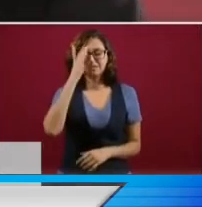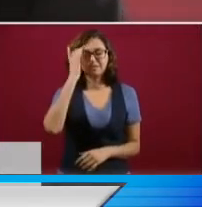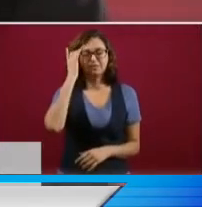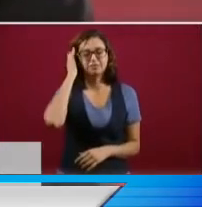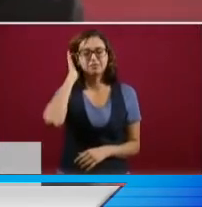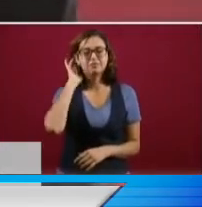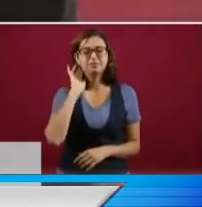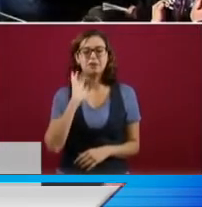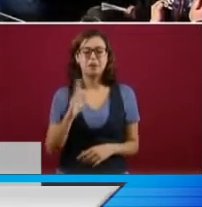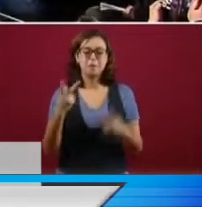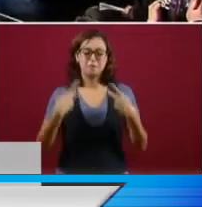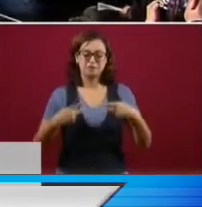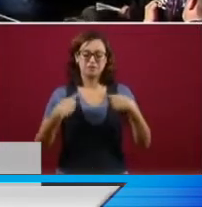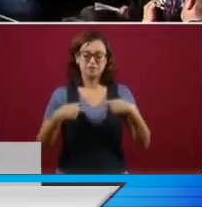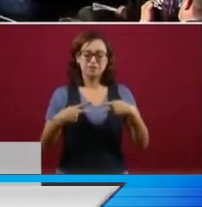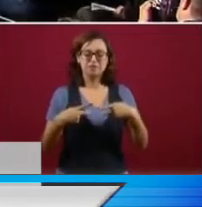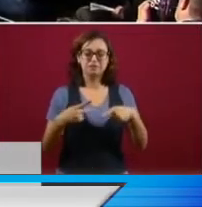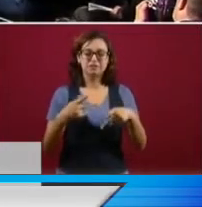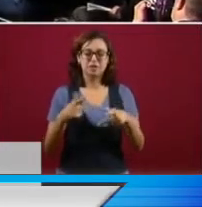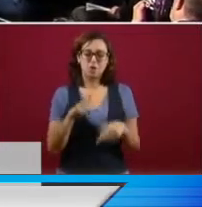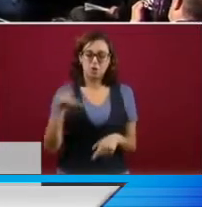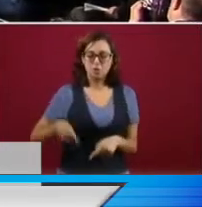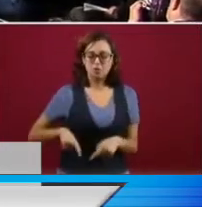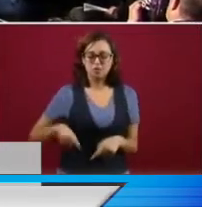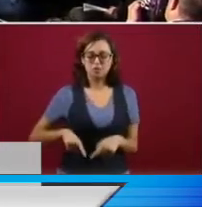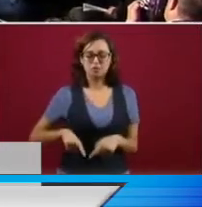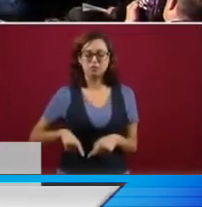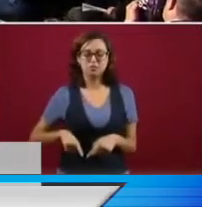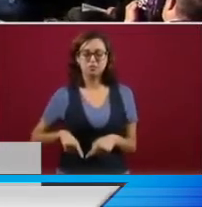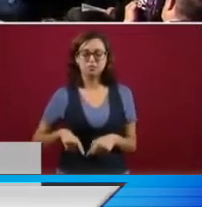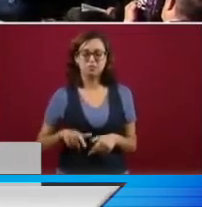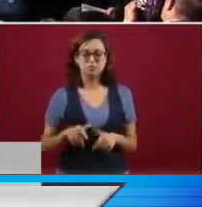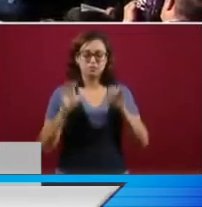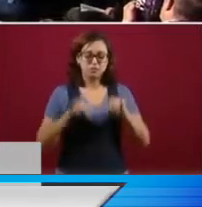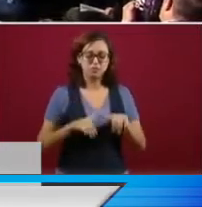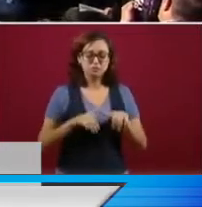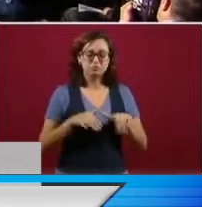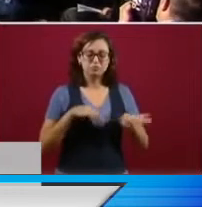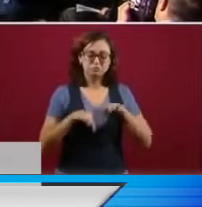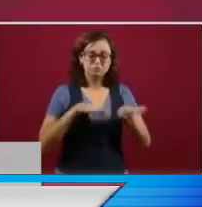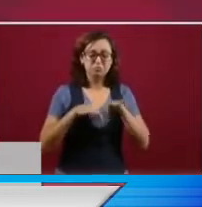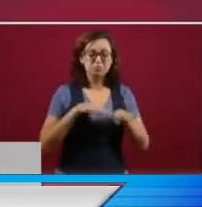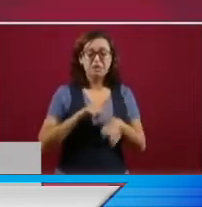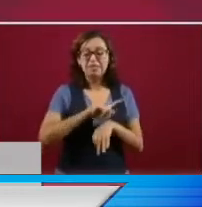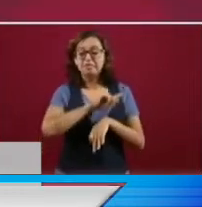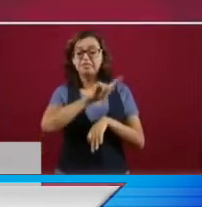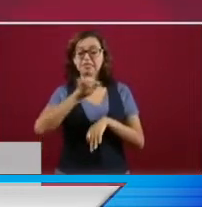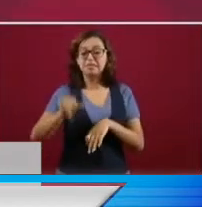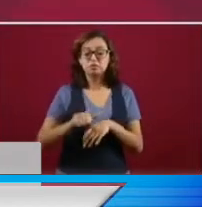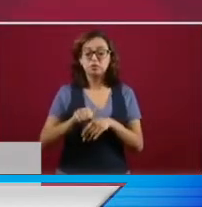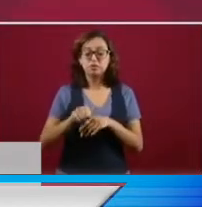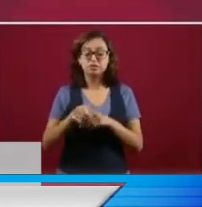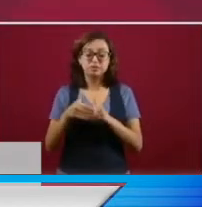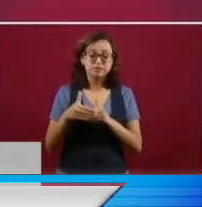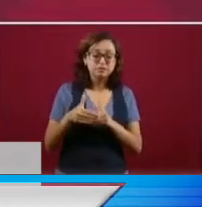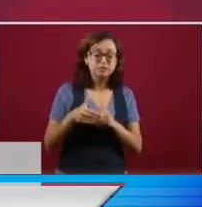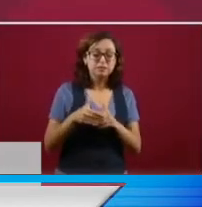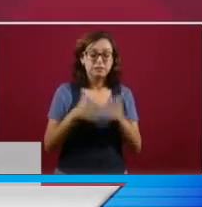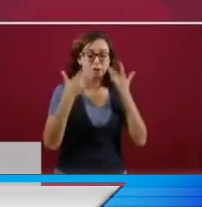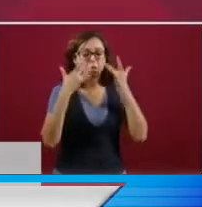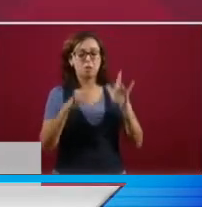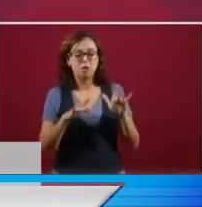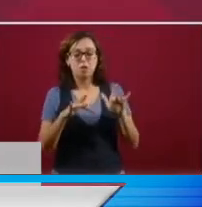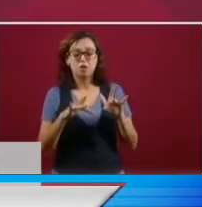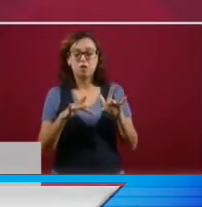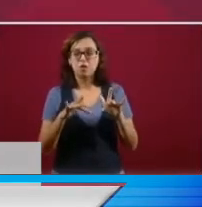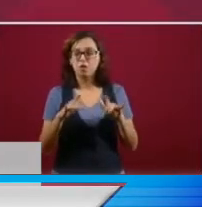el chantaje y las amenazas por medio de empresas israelíes. Cabe mencionar que el principal exfuncionario nombrado es José Antonio González